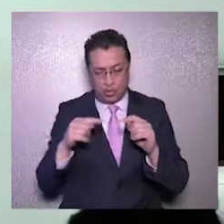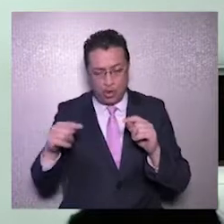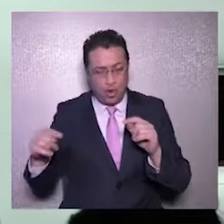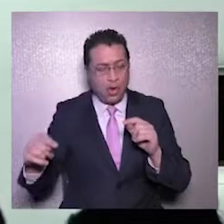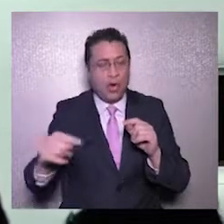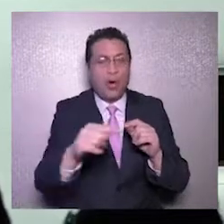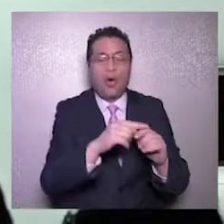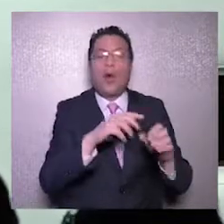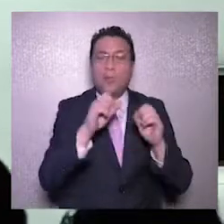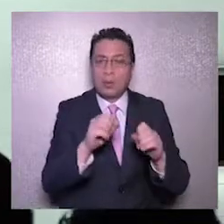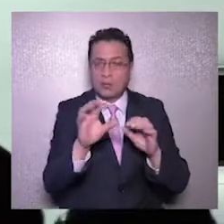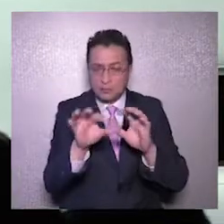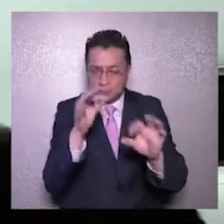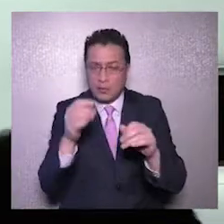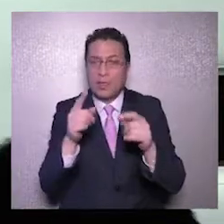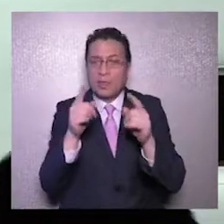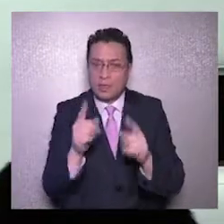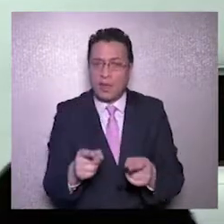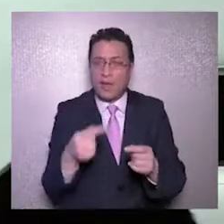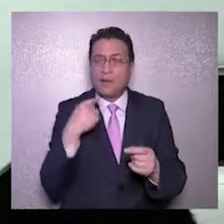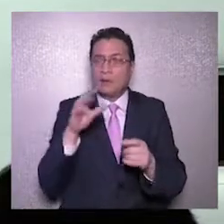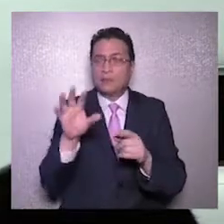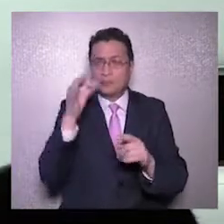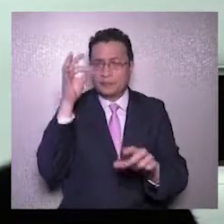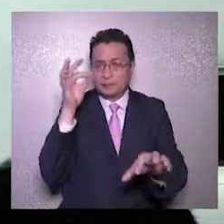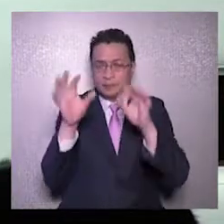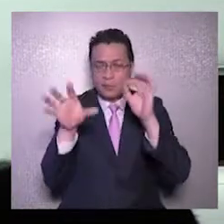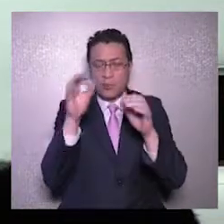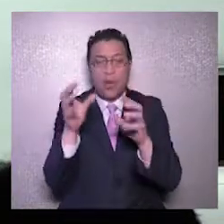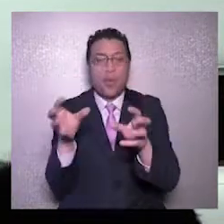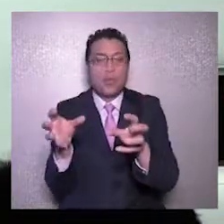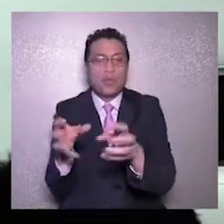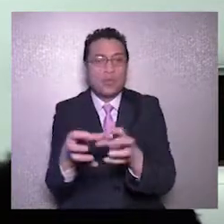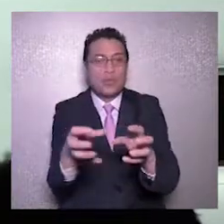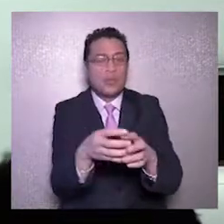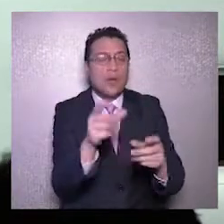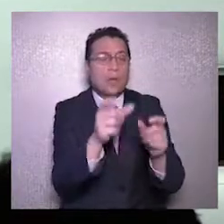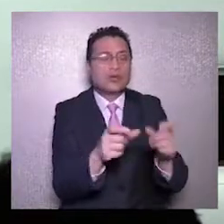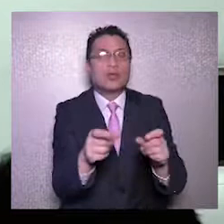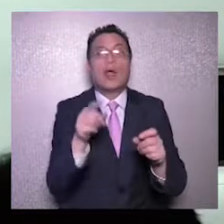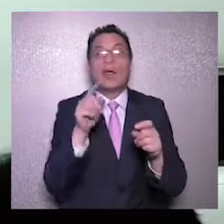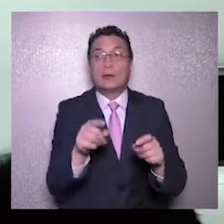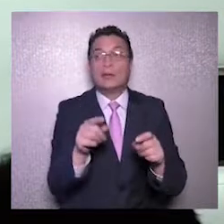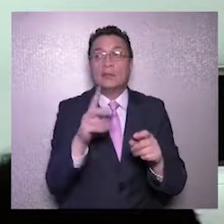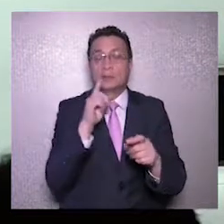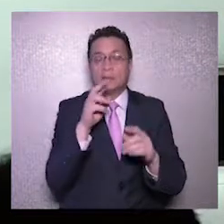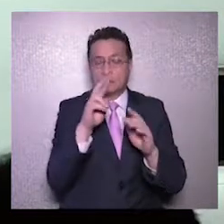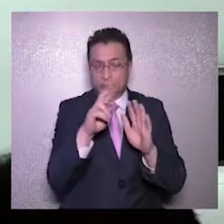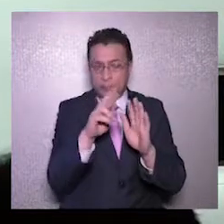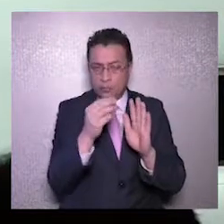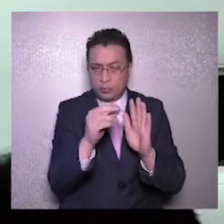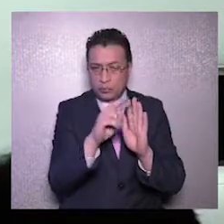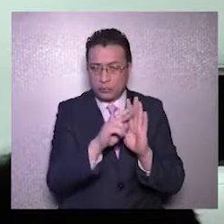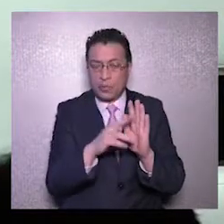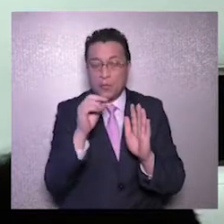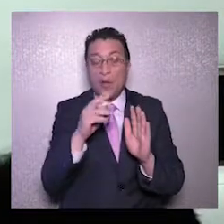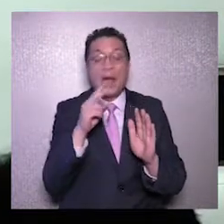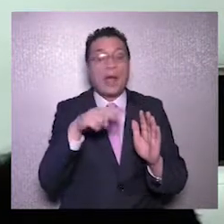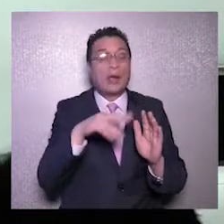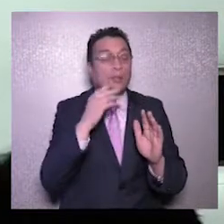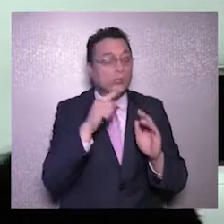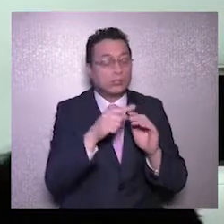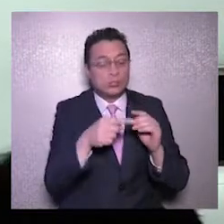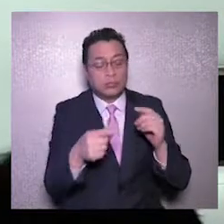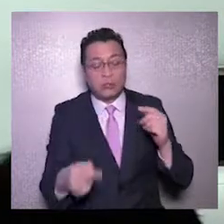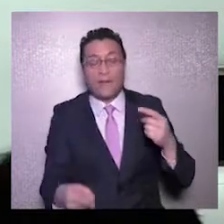georreferenciados que a su vez identifiquen a estas poblaciones y a ese abuelo diabético le identifiquemos los nietos y